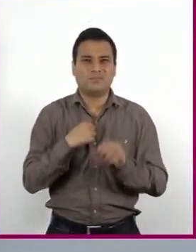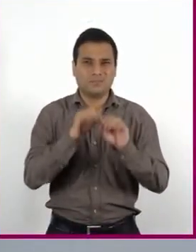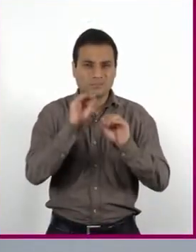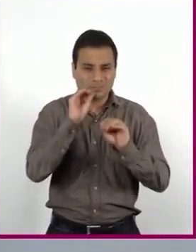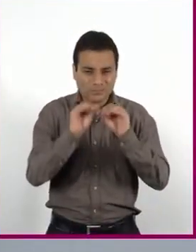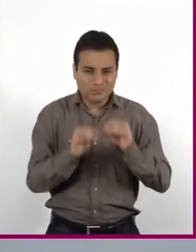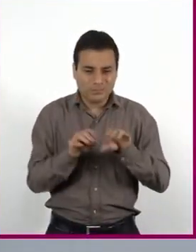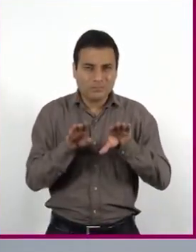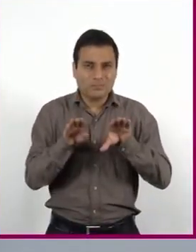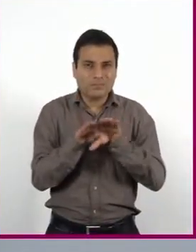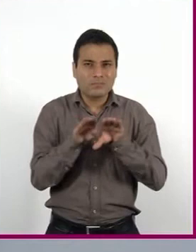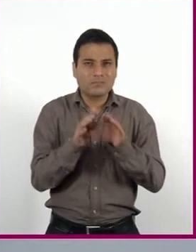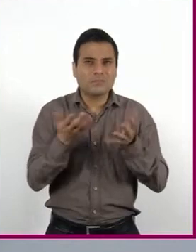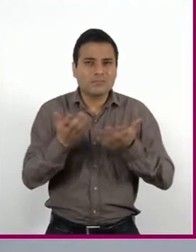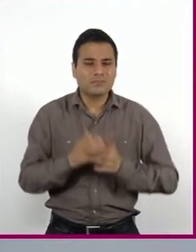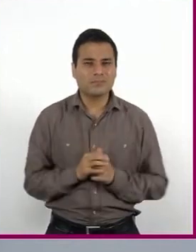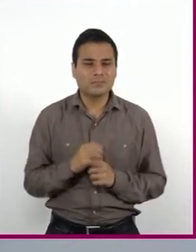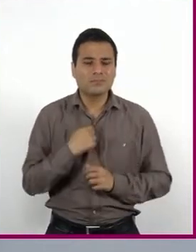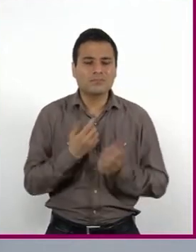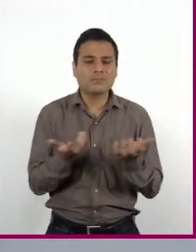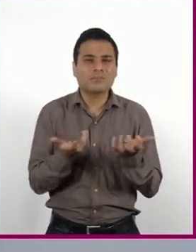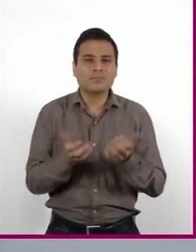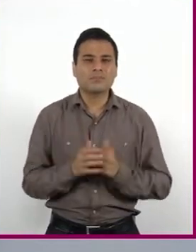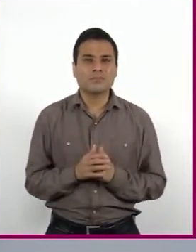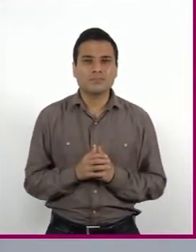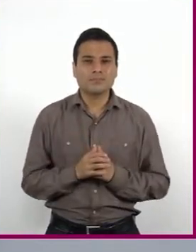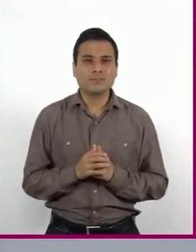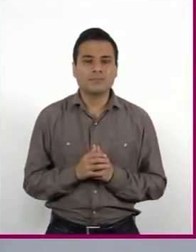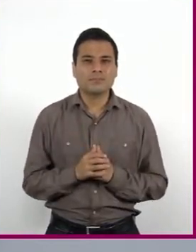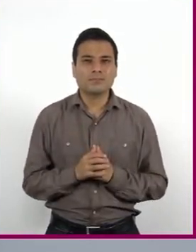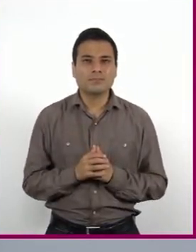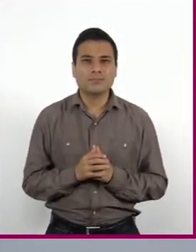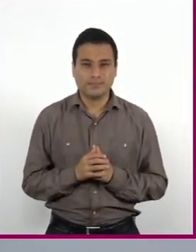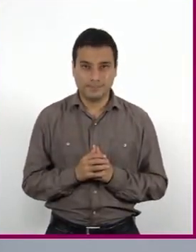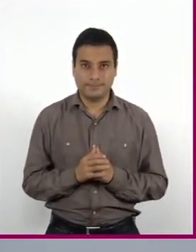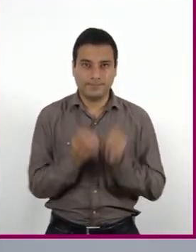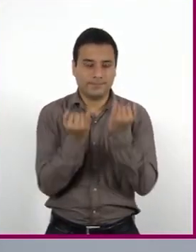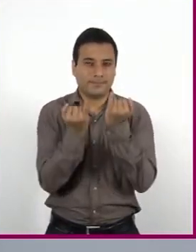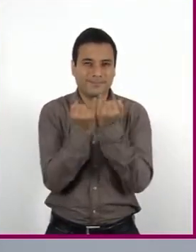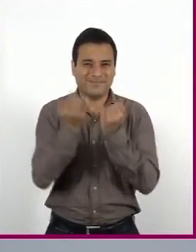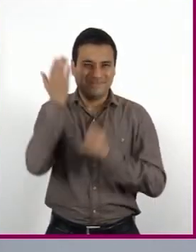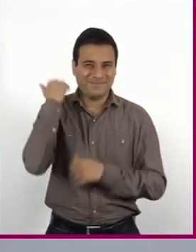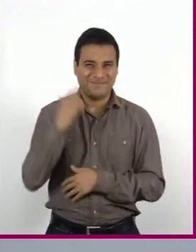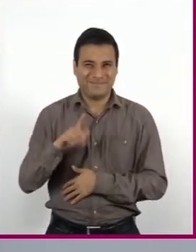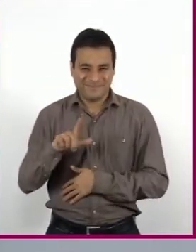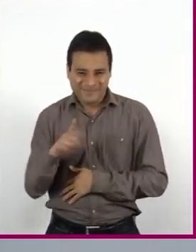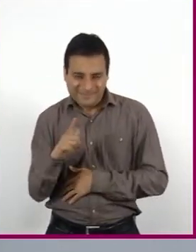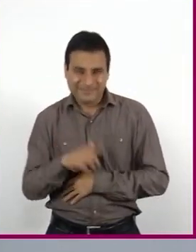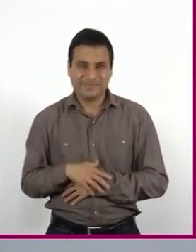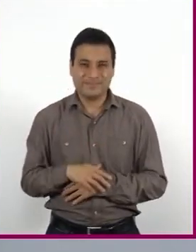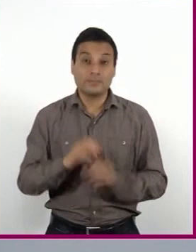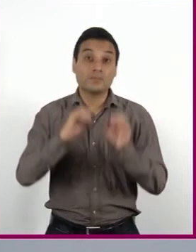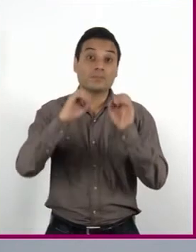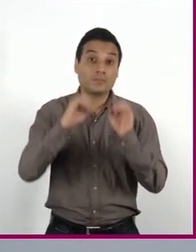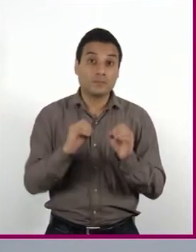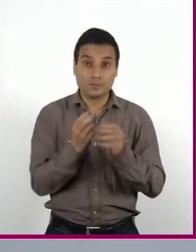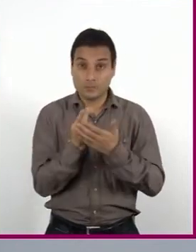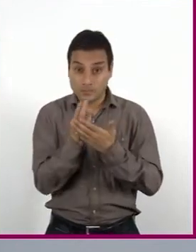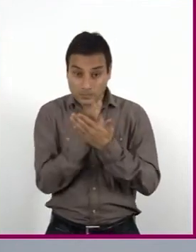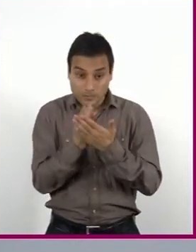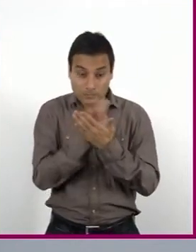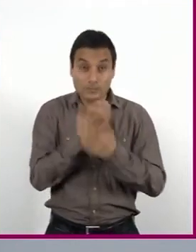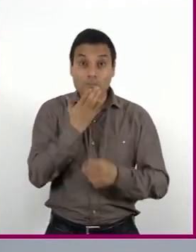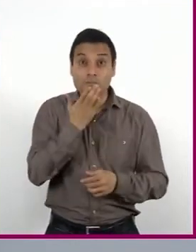plano si no se tiene una caja para desarmarla? Como fue el caso de Lía. O, ¿cómo validar un desarrollo plano si